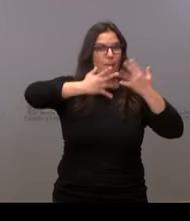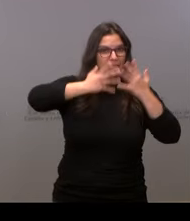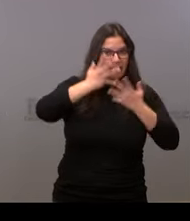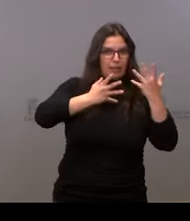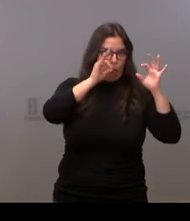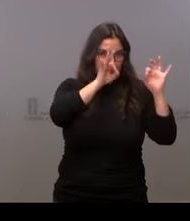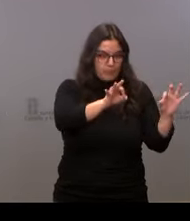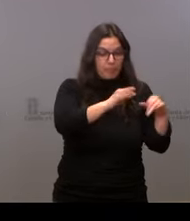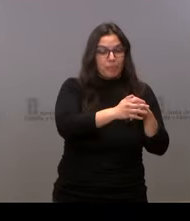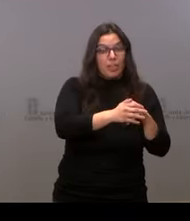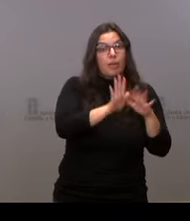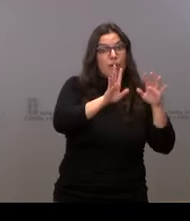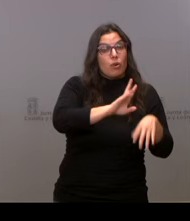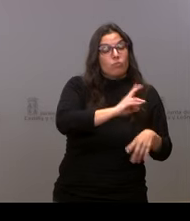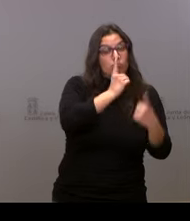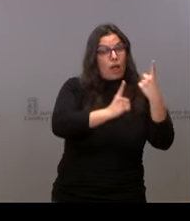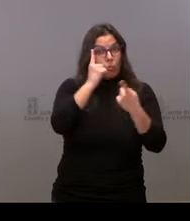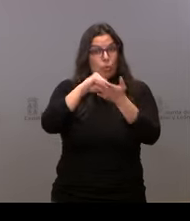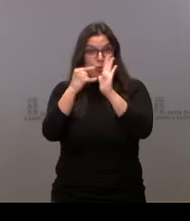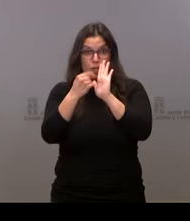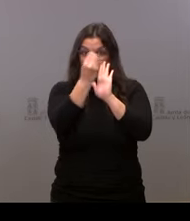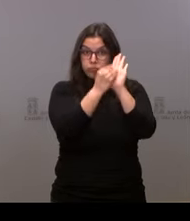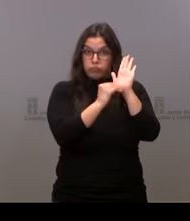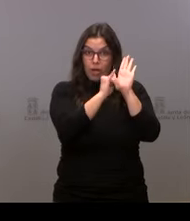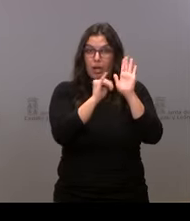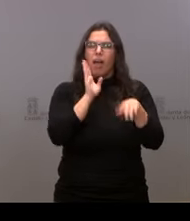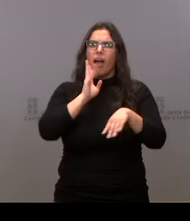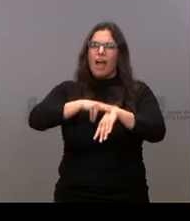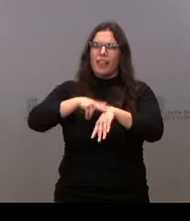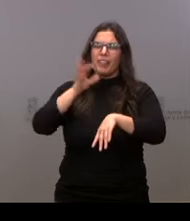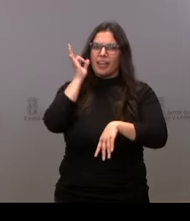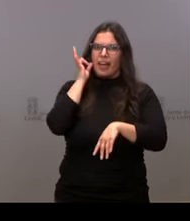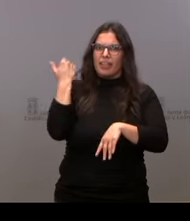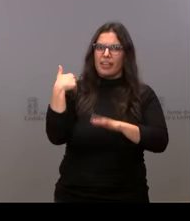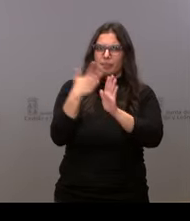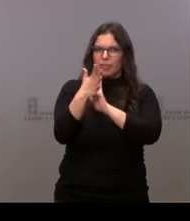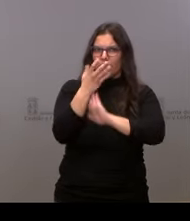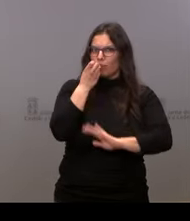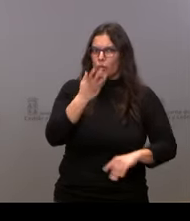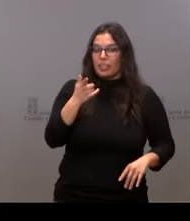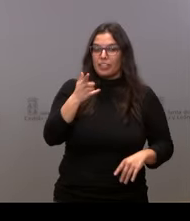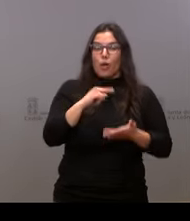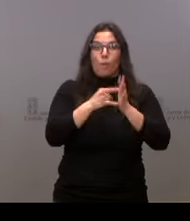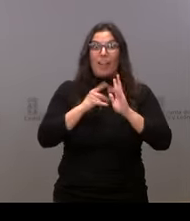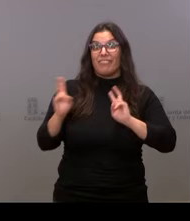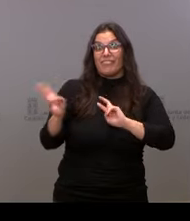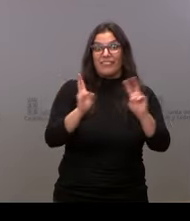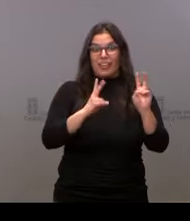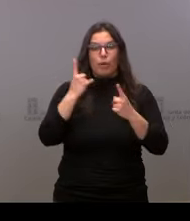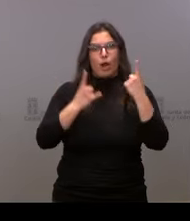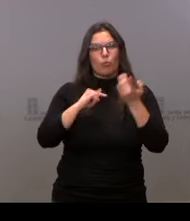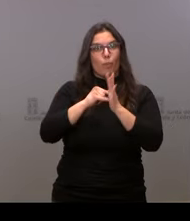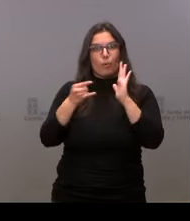pero hay muchos proyectos ha explicado muy bien la delegada este es un proyecto un plan vivo y hay muchos proyectos